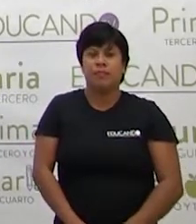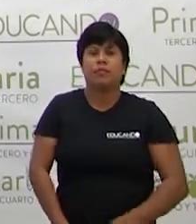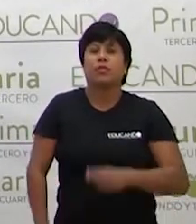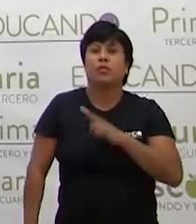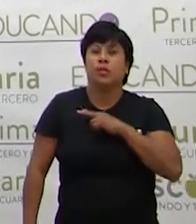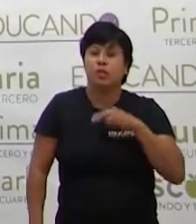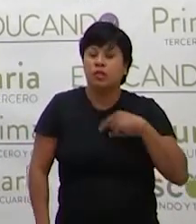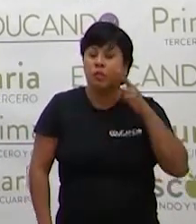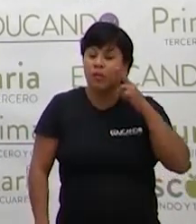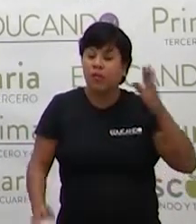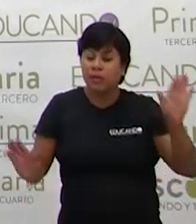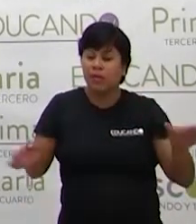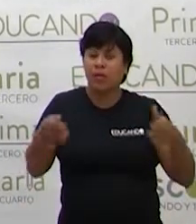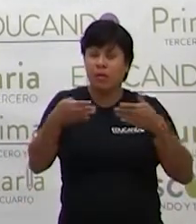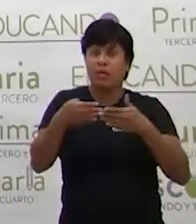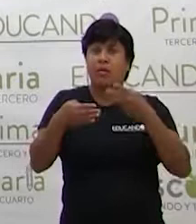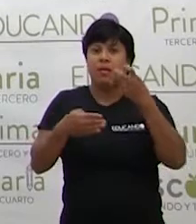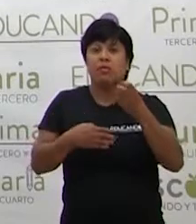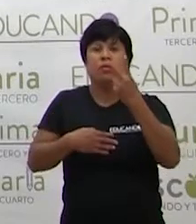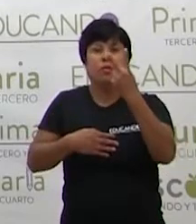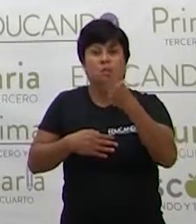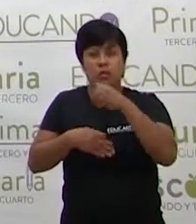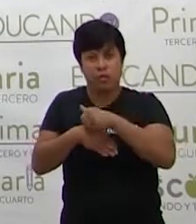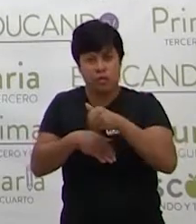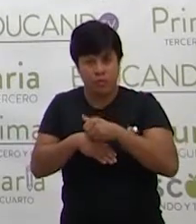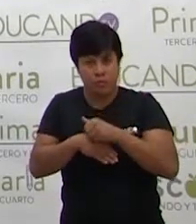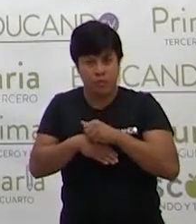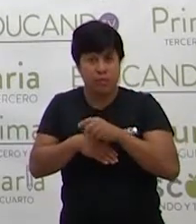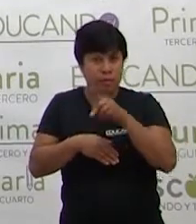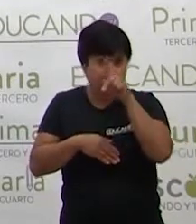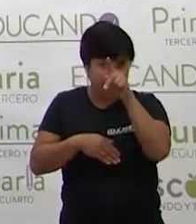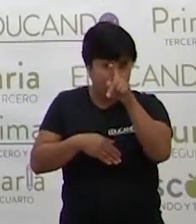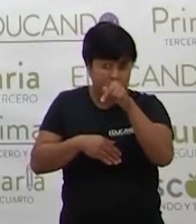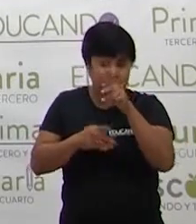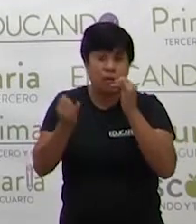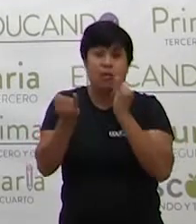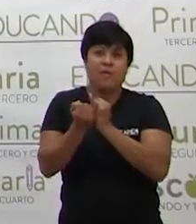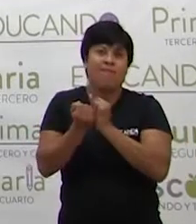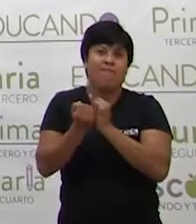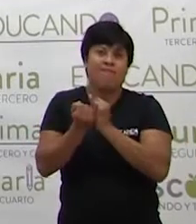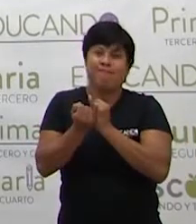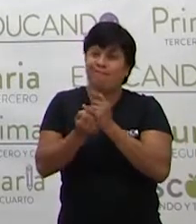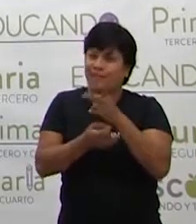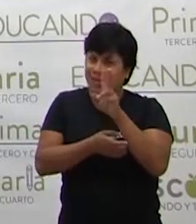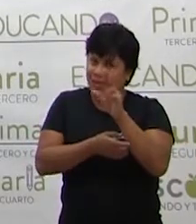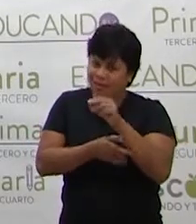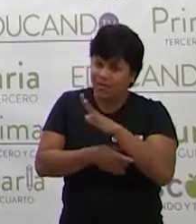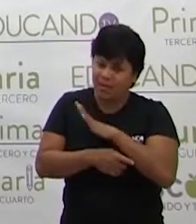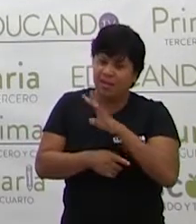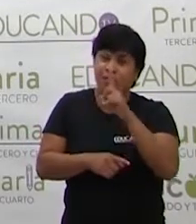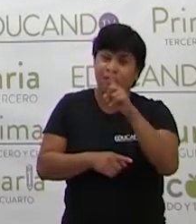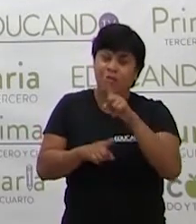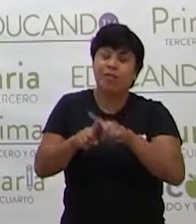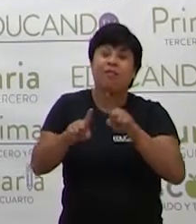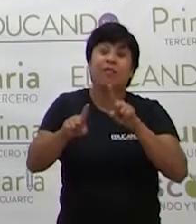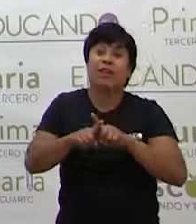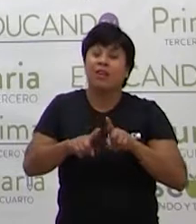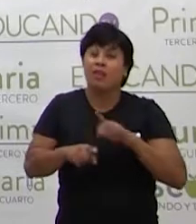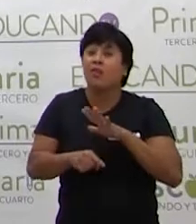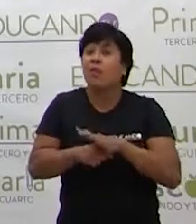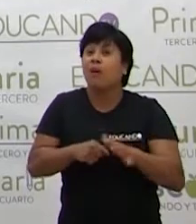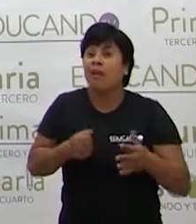Vamos a comparar estos dos números. Parecieran idénticos, pero tienen algo que los distingue. ¿Qué